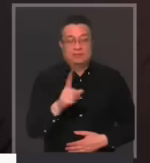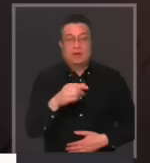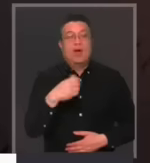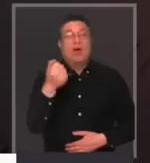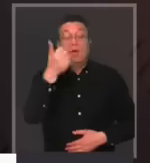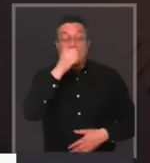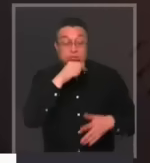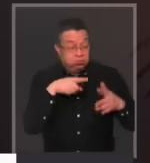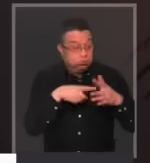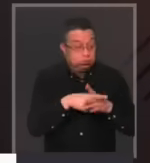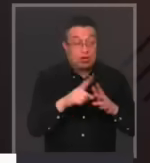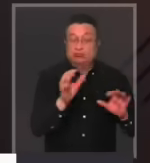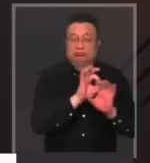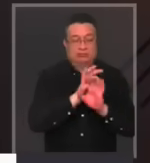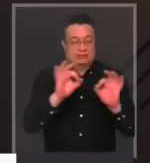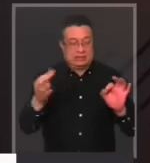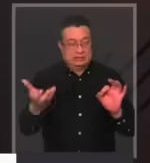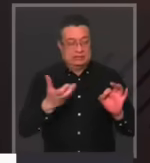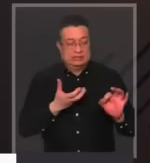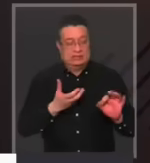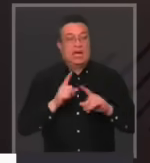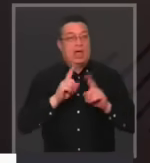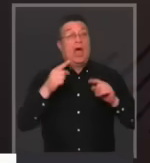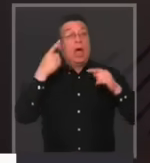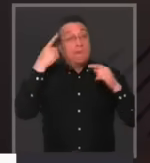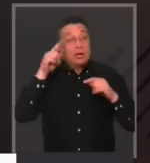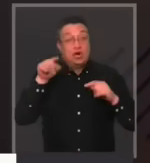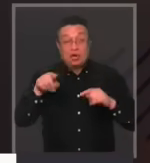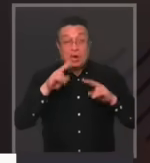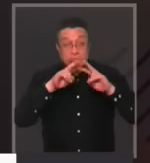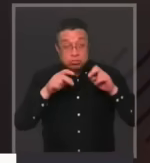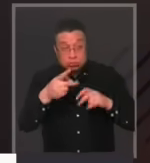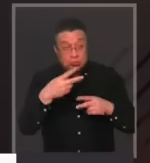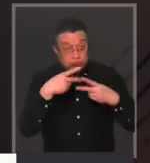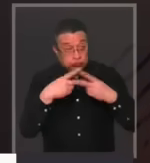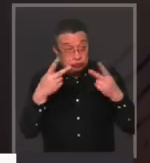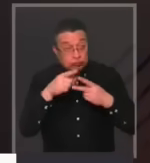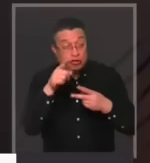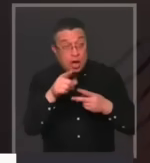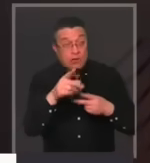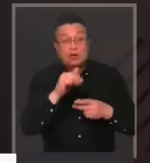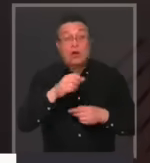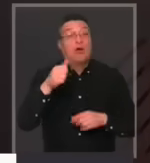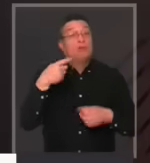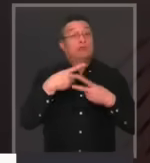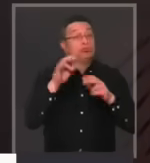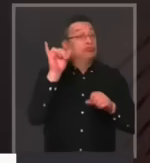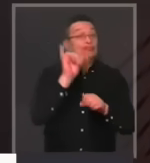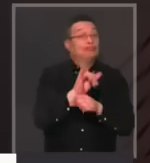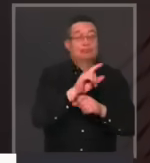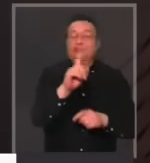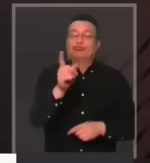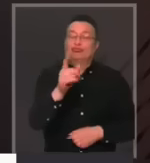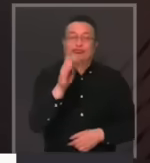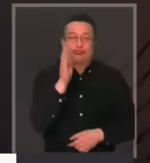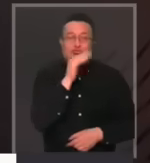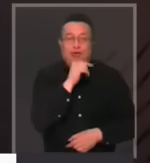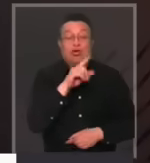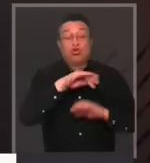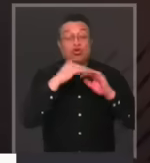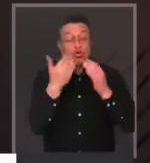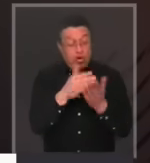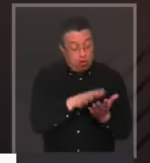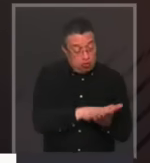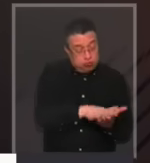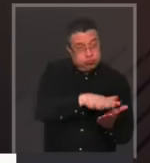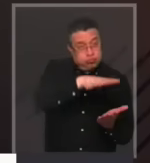Sin embargo, hay que indicar que respecto a la investigación que se alude en este reportaje, tal violación de secreto no ha existido, toda vez que todos los antecedentes que se